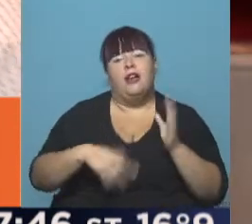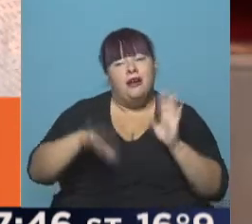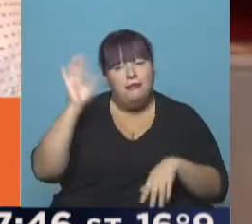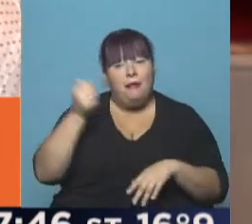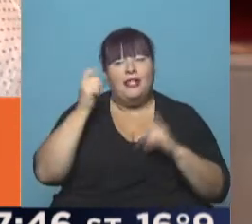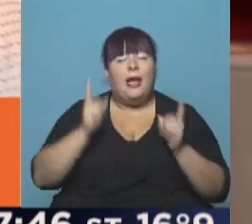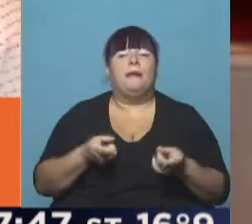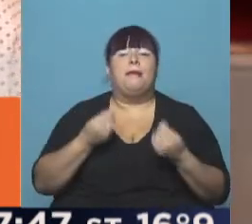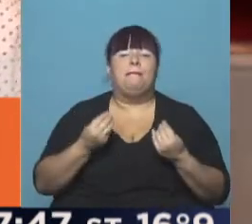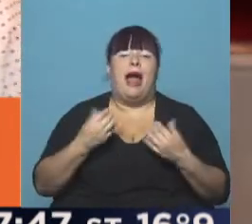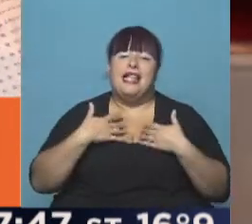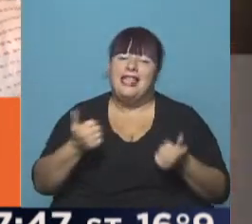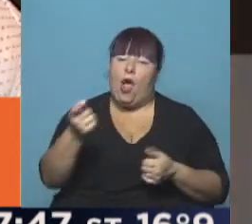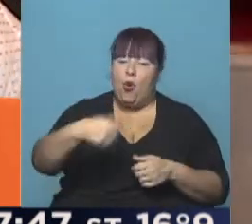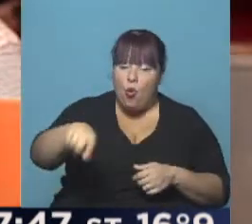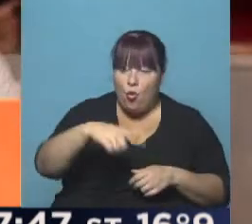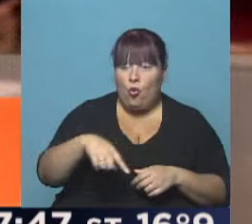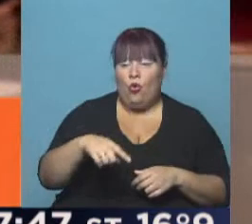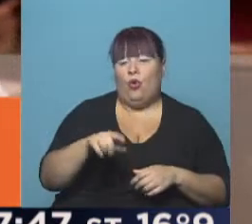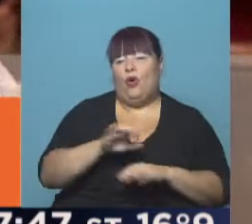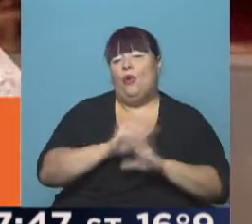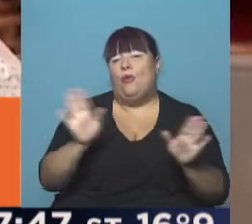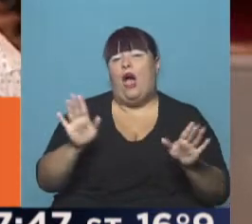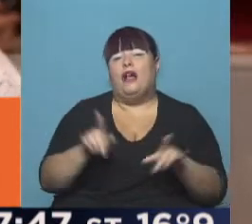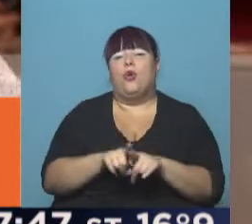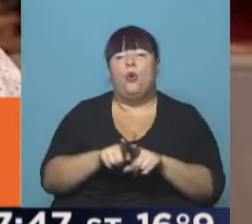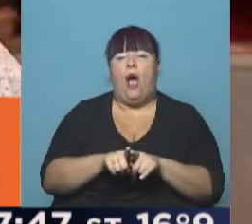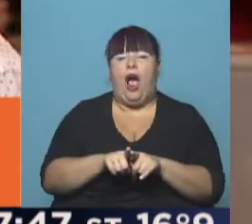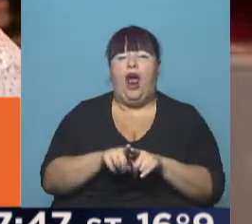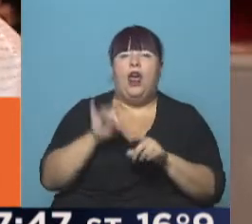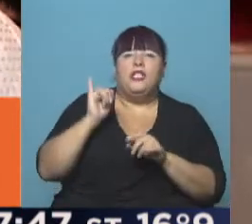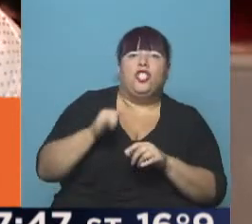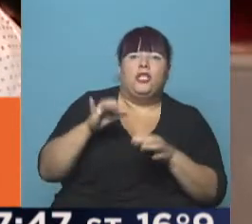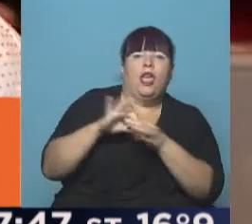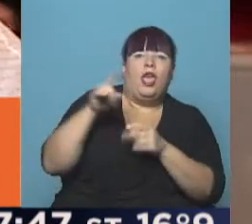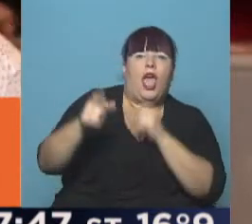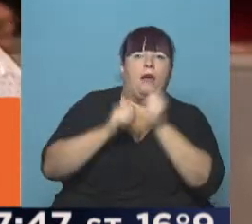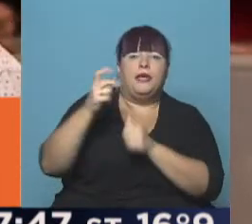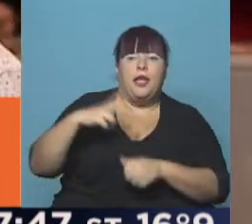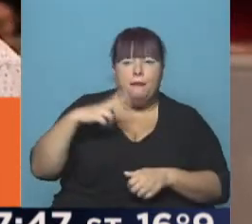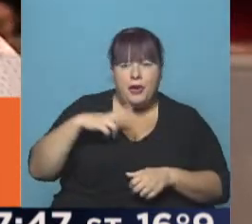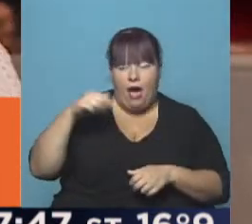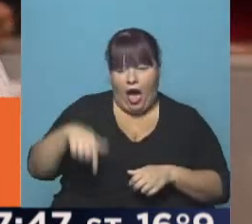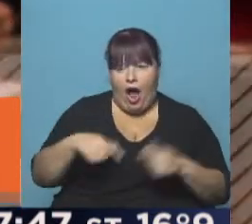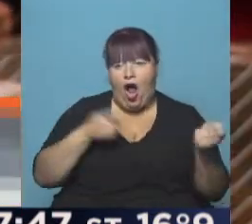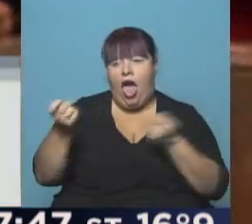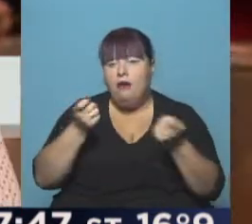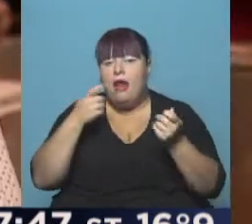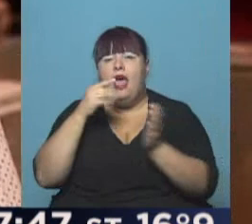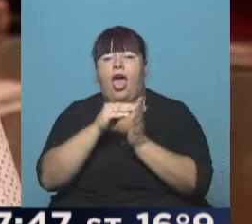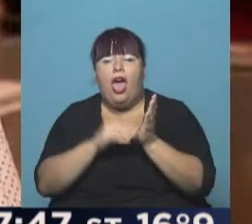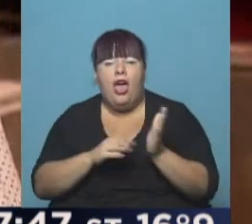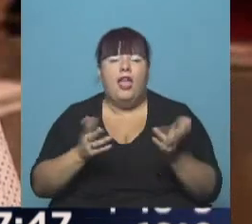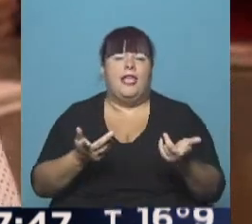básicamente también para que la salud de ellos deje de depender de las empresas privadas que son las que hoy manejan los registros